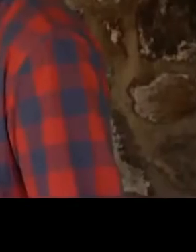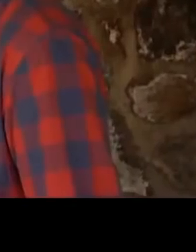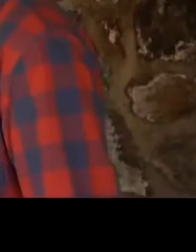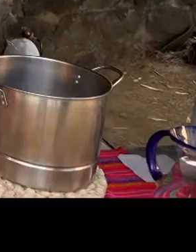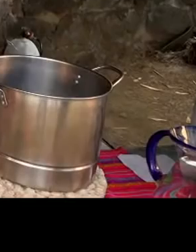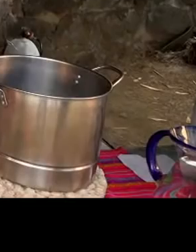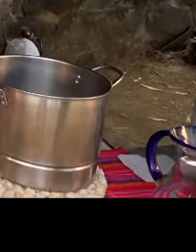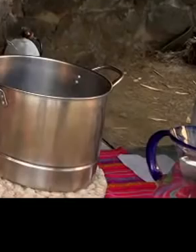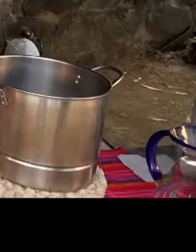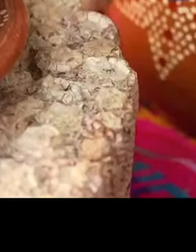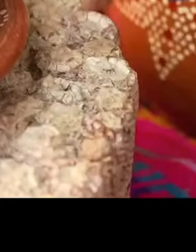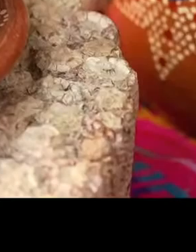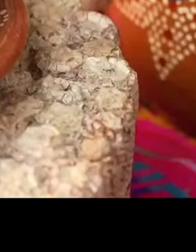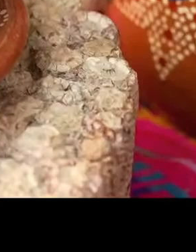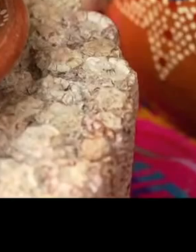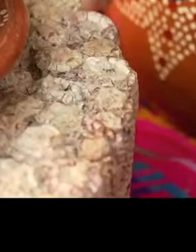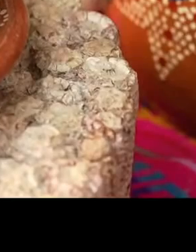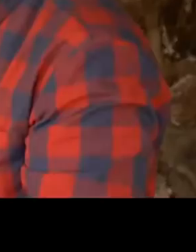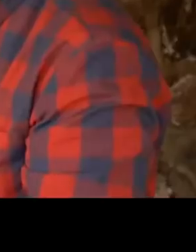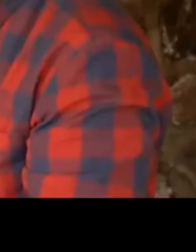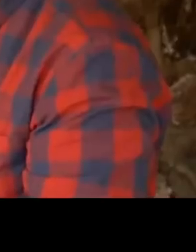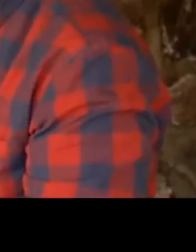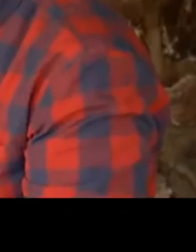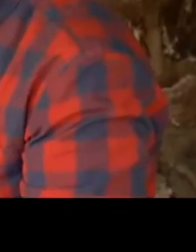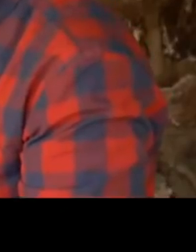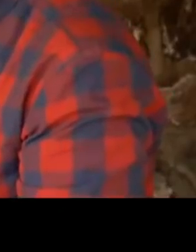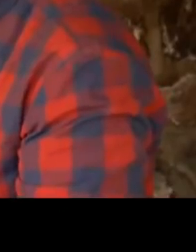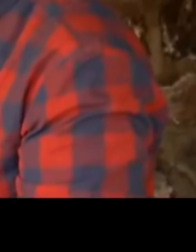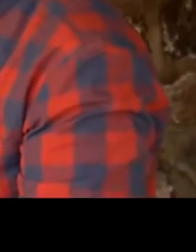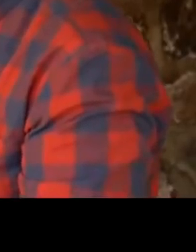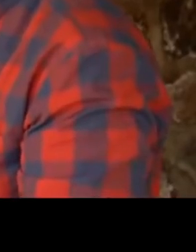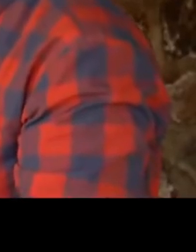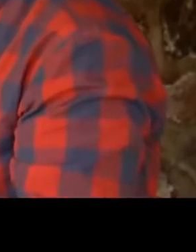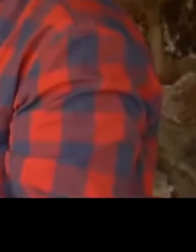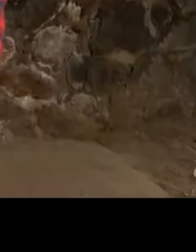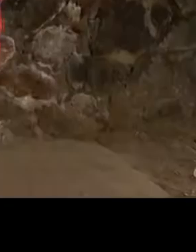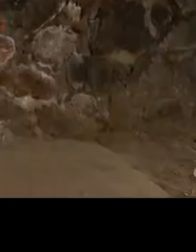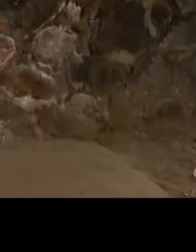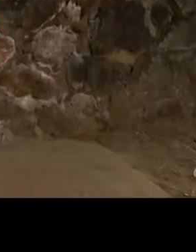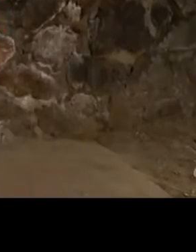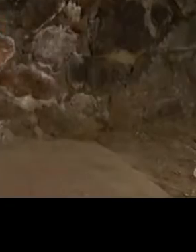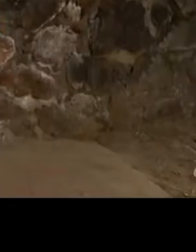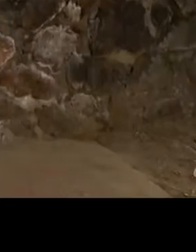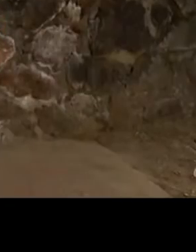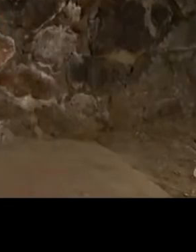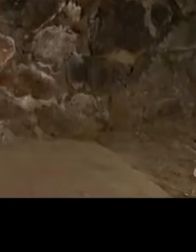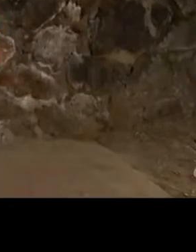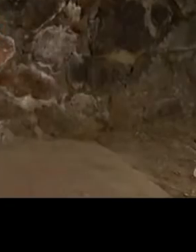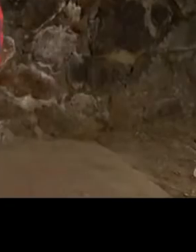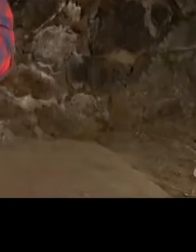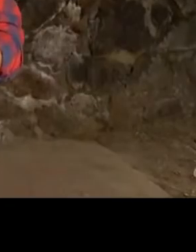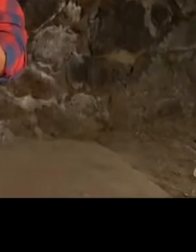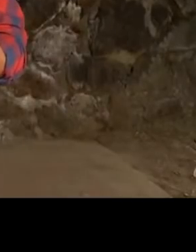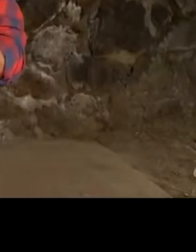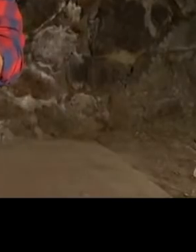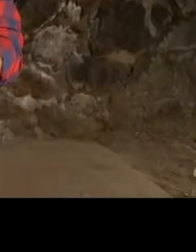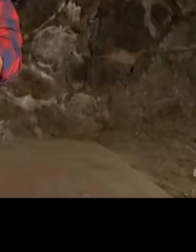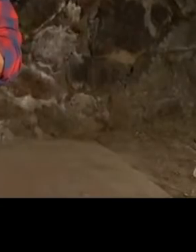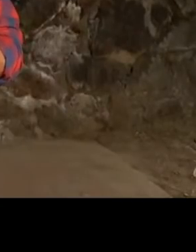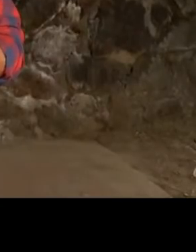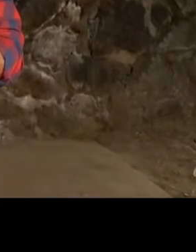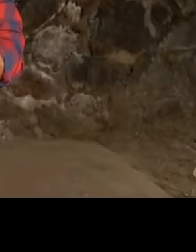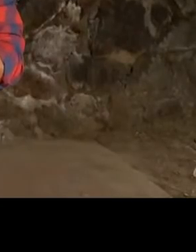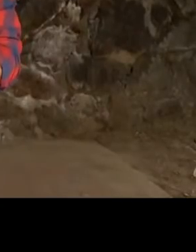Vamos con Miguel Conde a descubrir la magia que habita el sur de la Ciudad de México. Está delicioso.